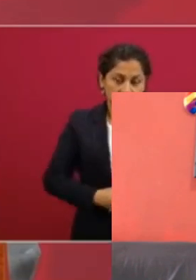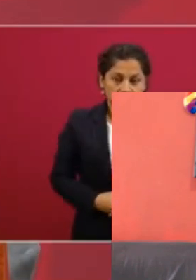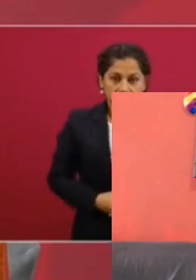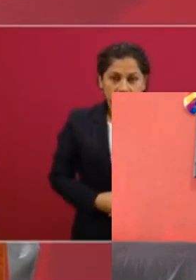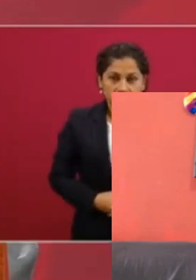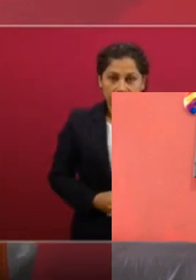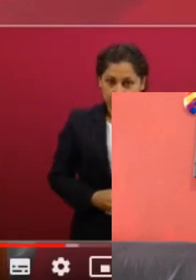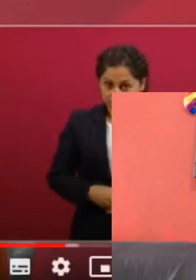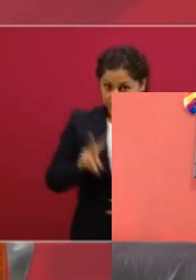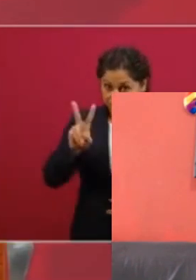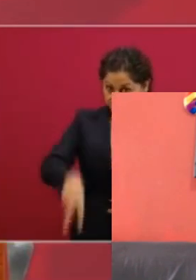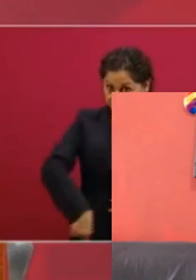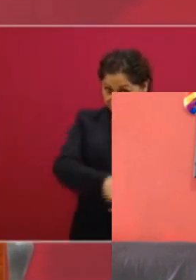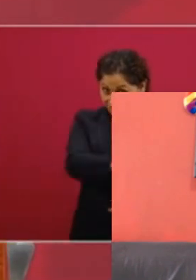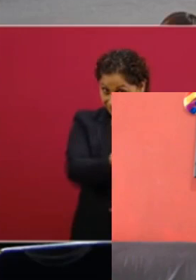o sea así